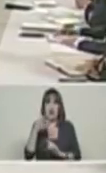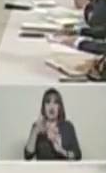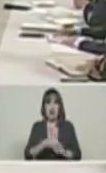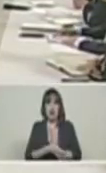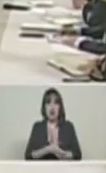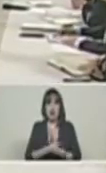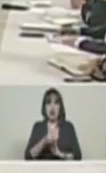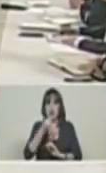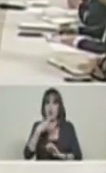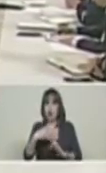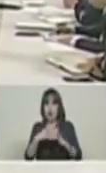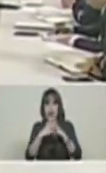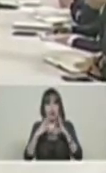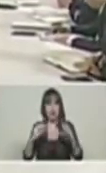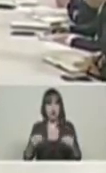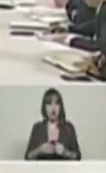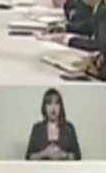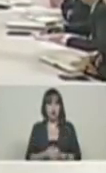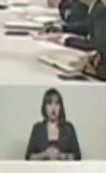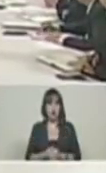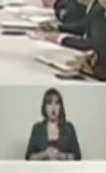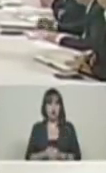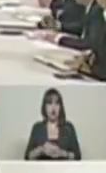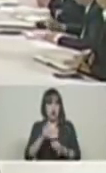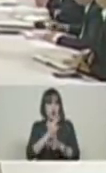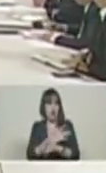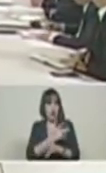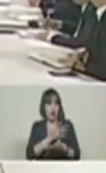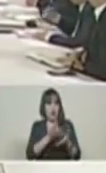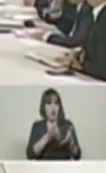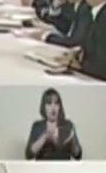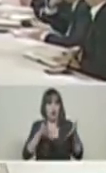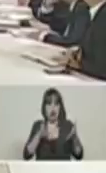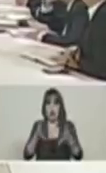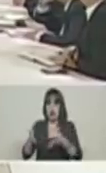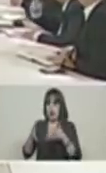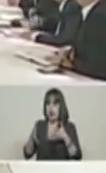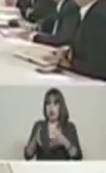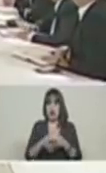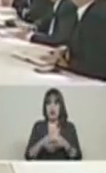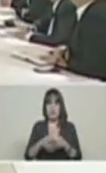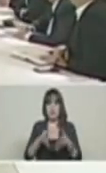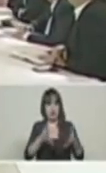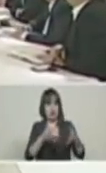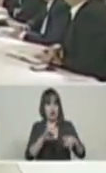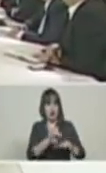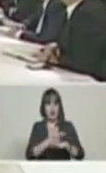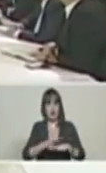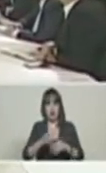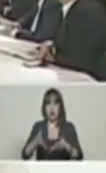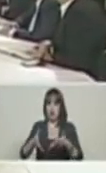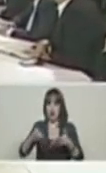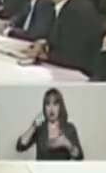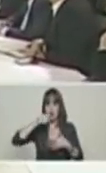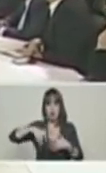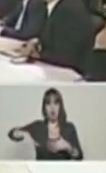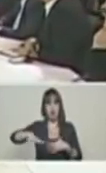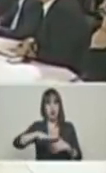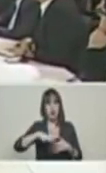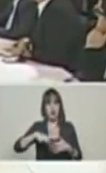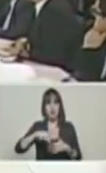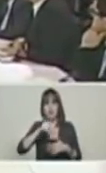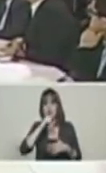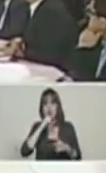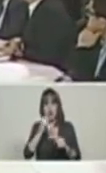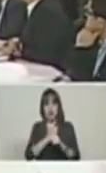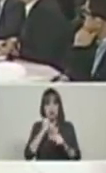a todos. Es un juego ganar-ganar. El gran ganador tiene que ser el pueblo